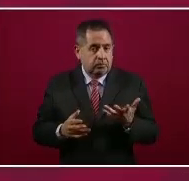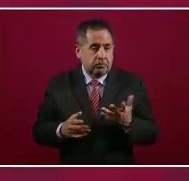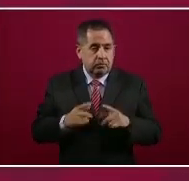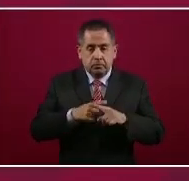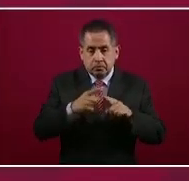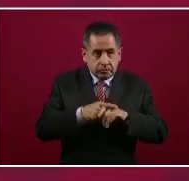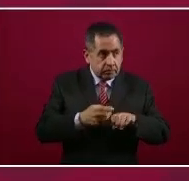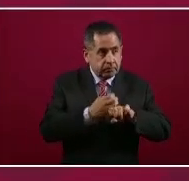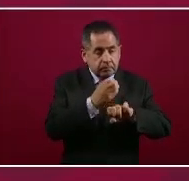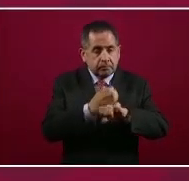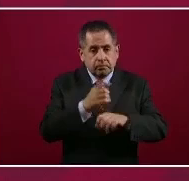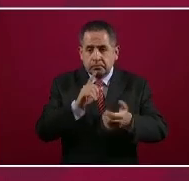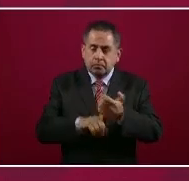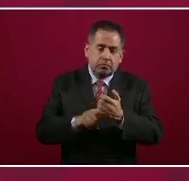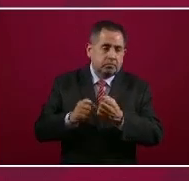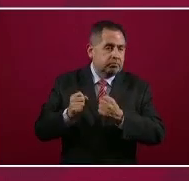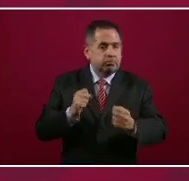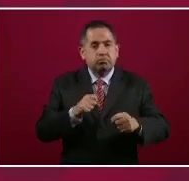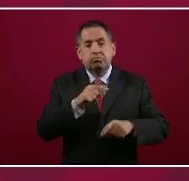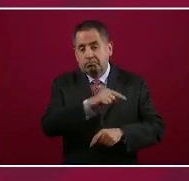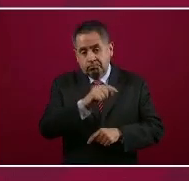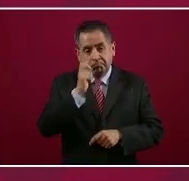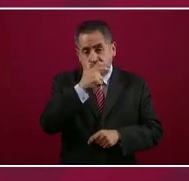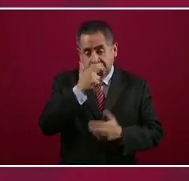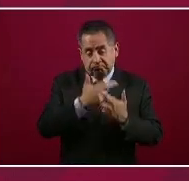estados con más potencial